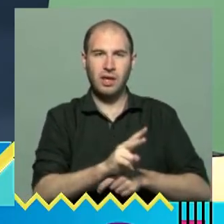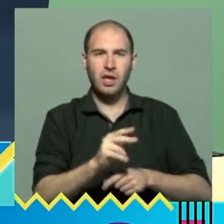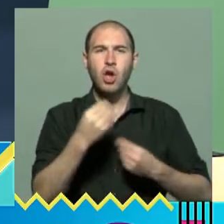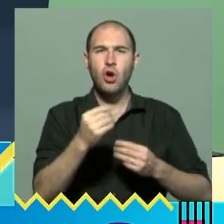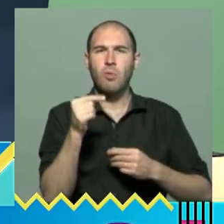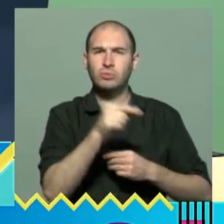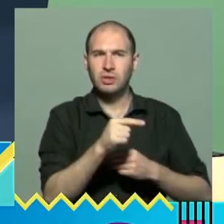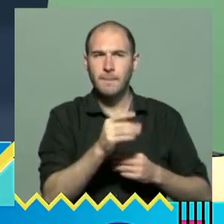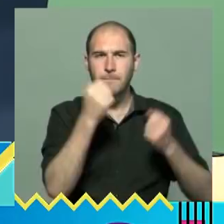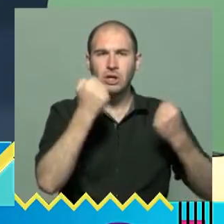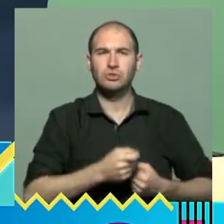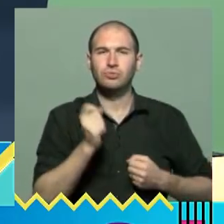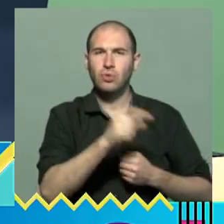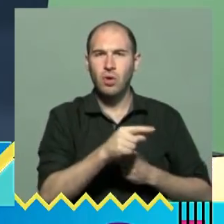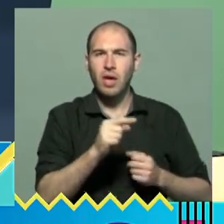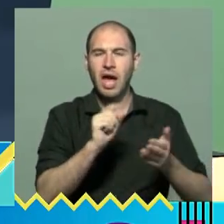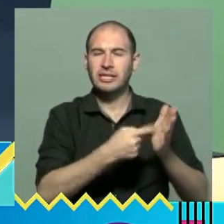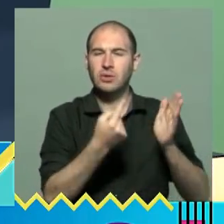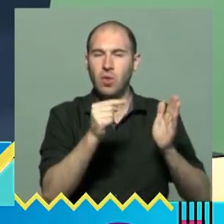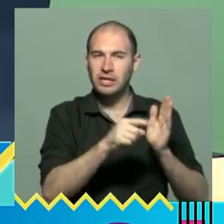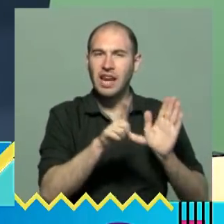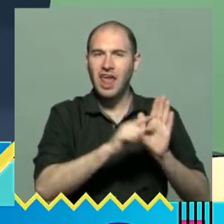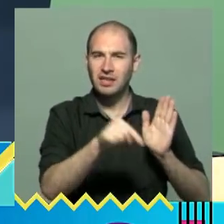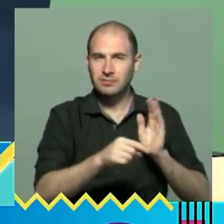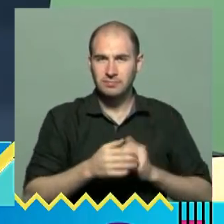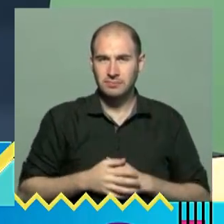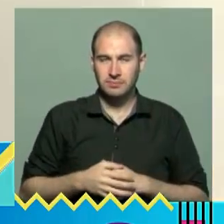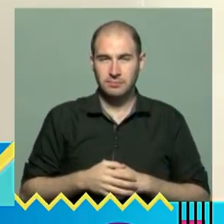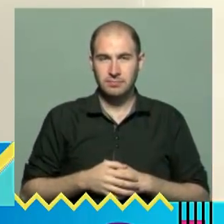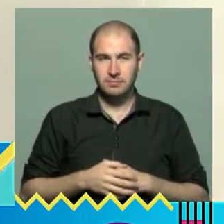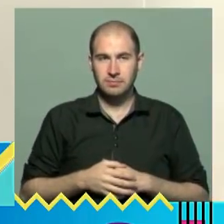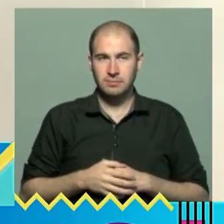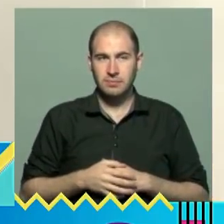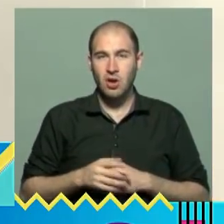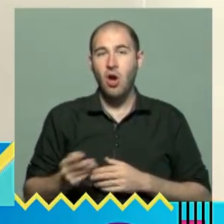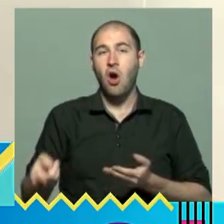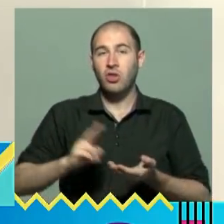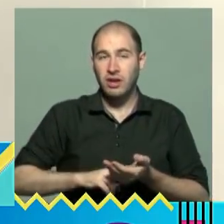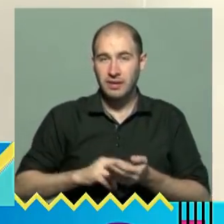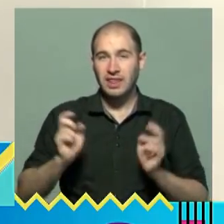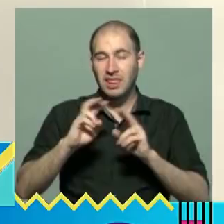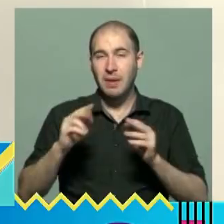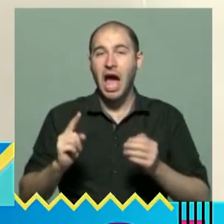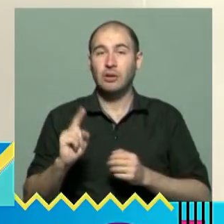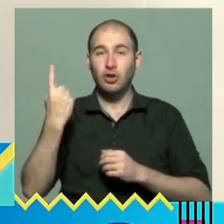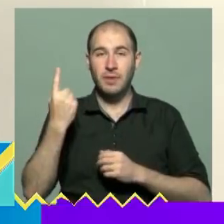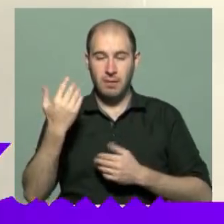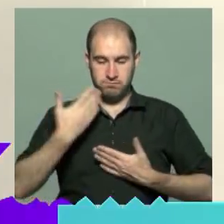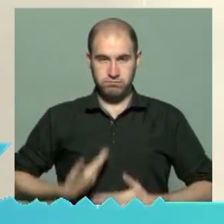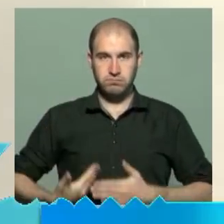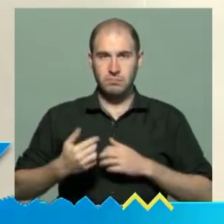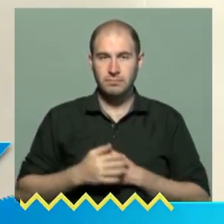toman desde su posición este artículo y esta ley? Bien, bueno, volvemos un poco a lo que es la autonomía de nuestro